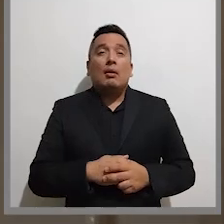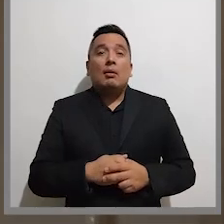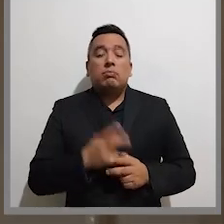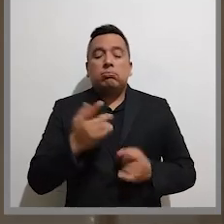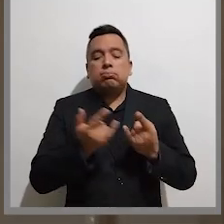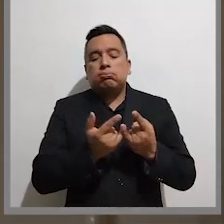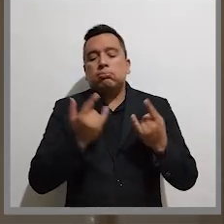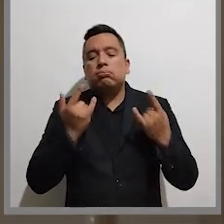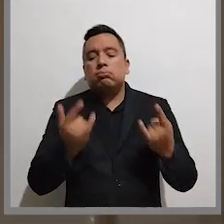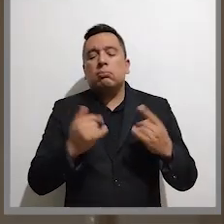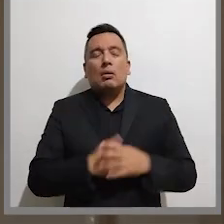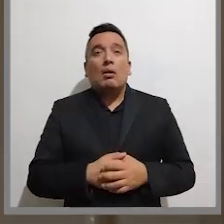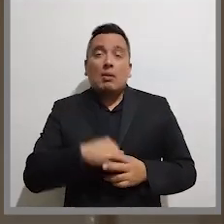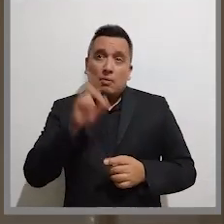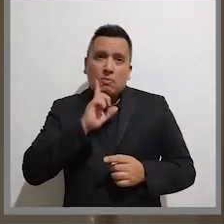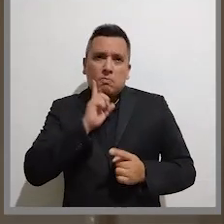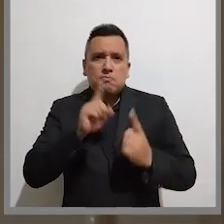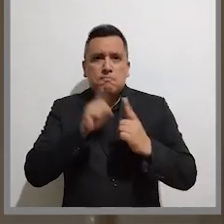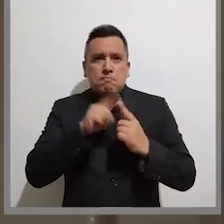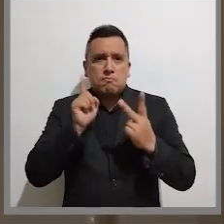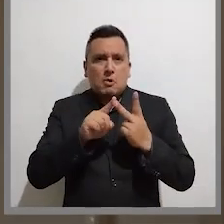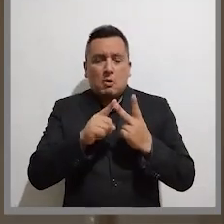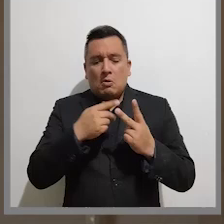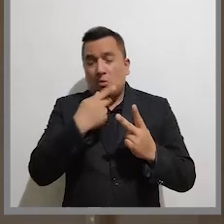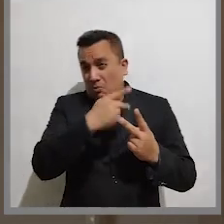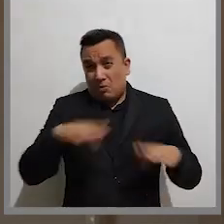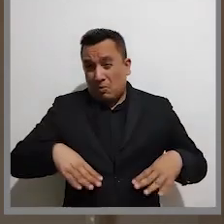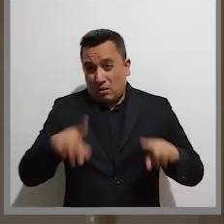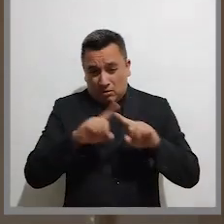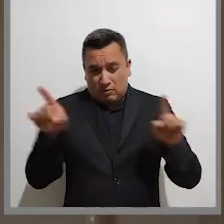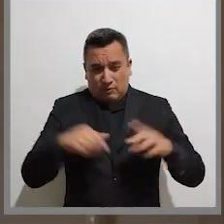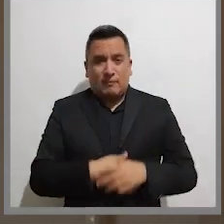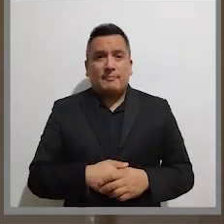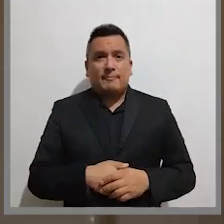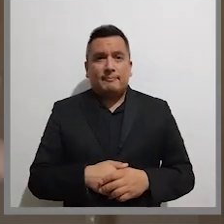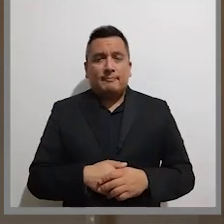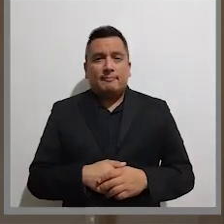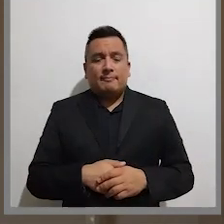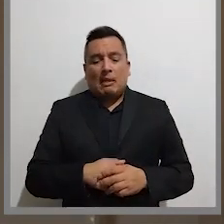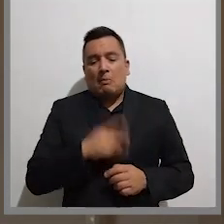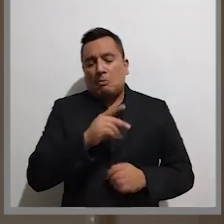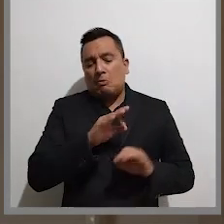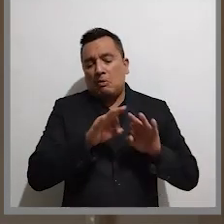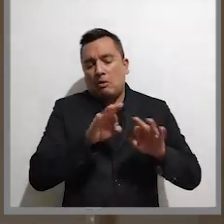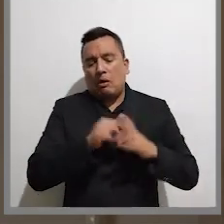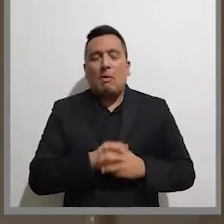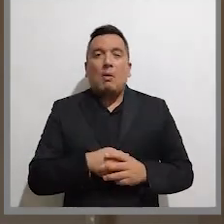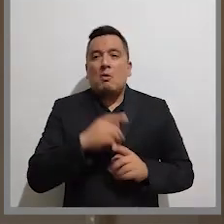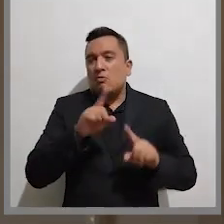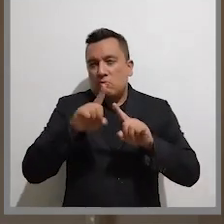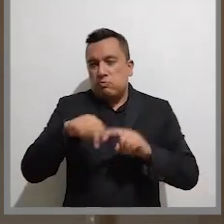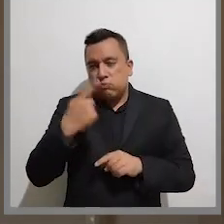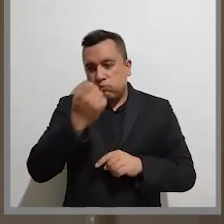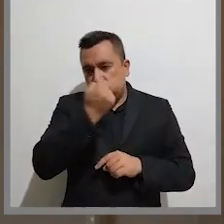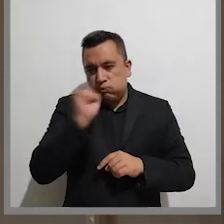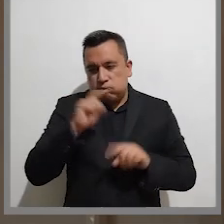la historia específica de dos mujeres muy diferentes en lo que han hecho en su carrera profesional, muy diferentes